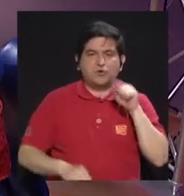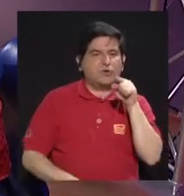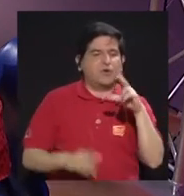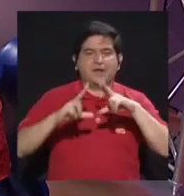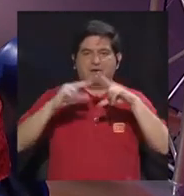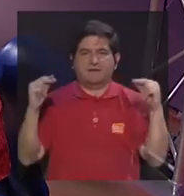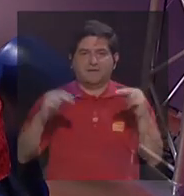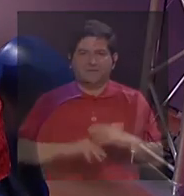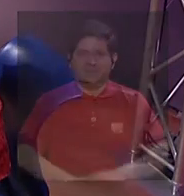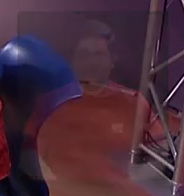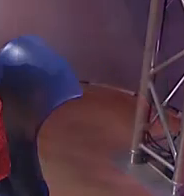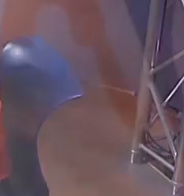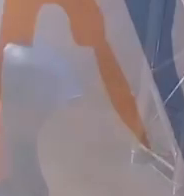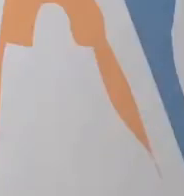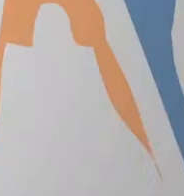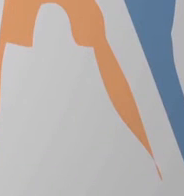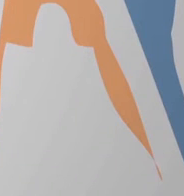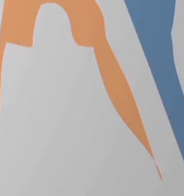Nicaragua.